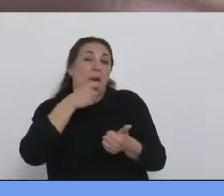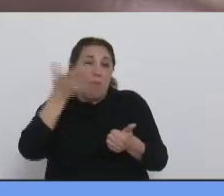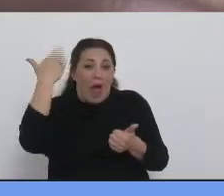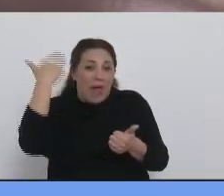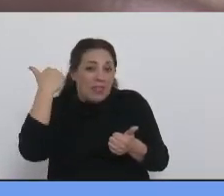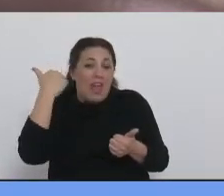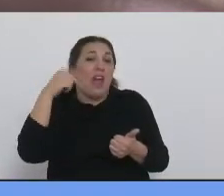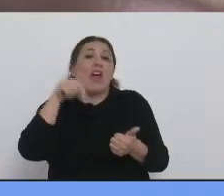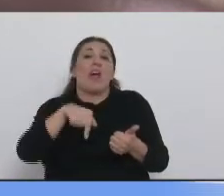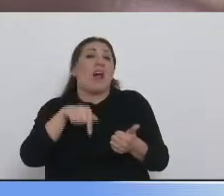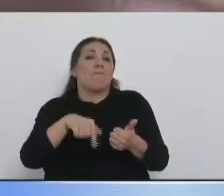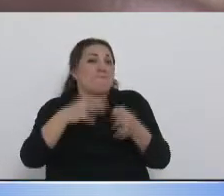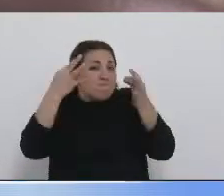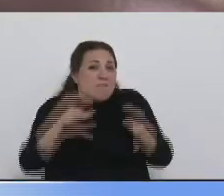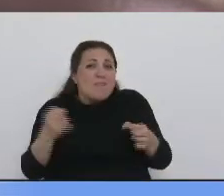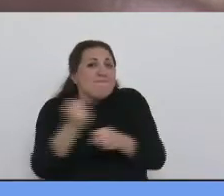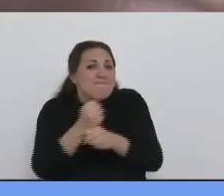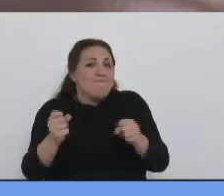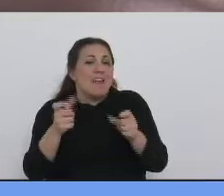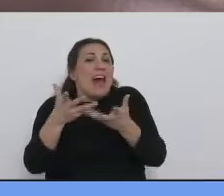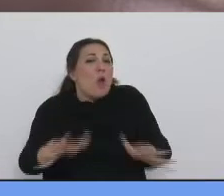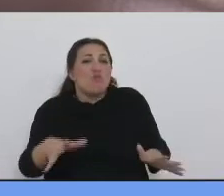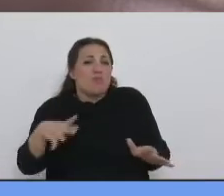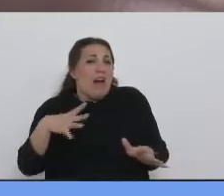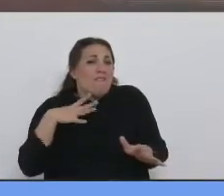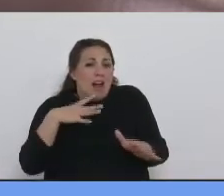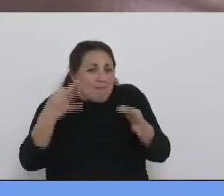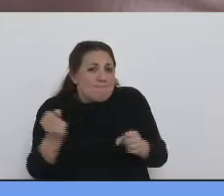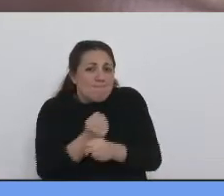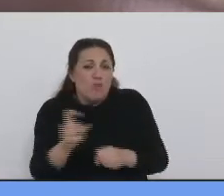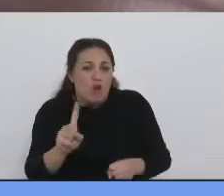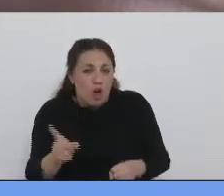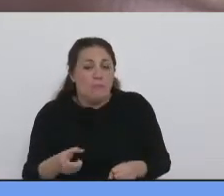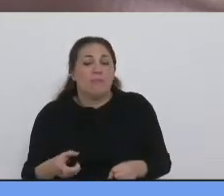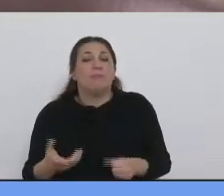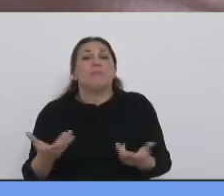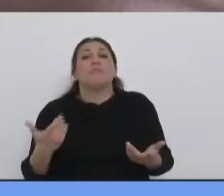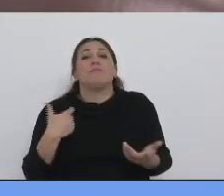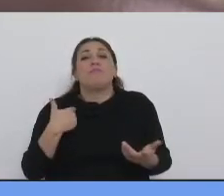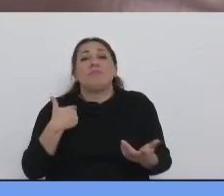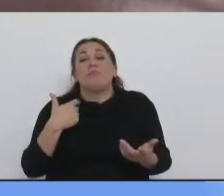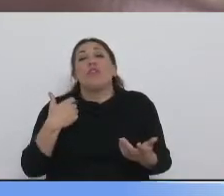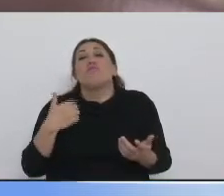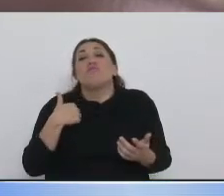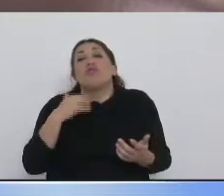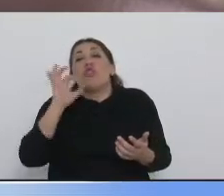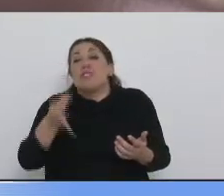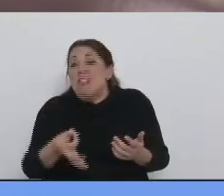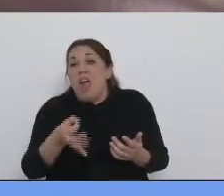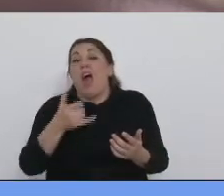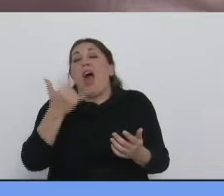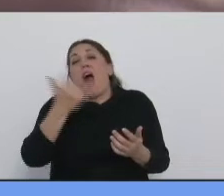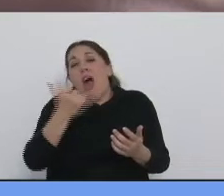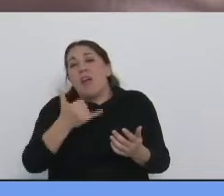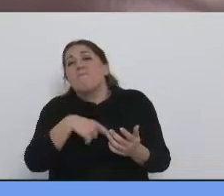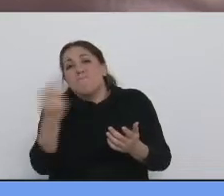sea operativizado esa renuncia y entiendo que hay otras propuestas incluso que en su momento